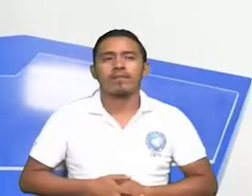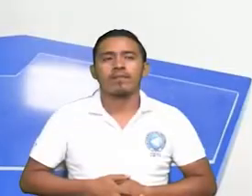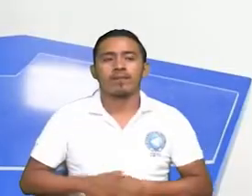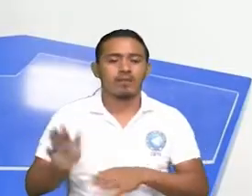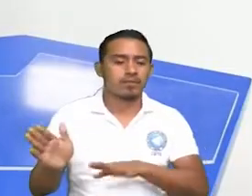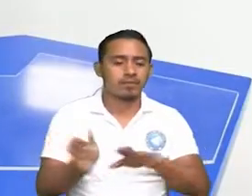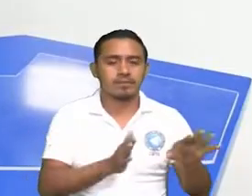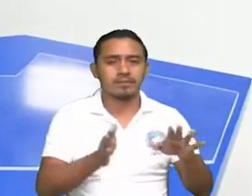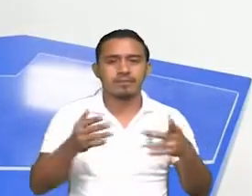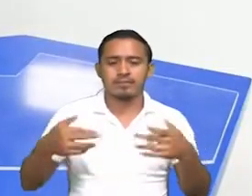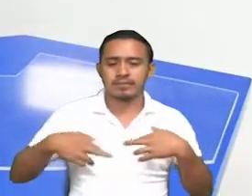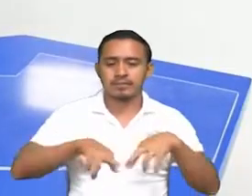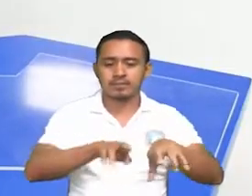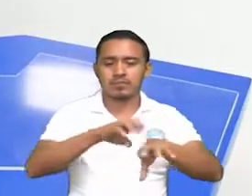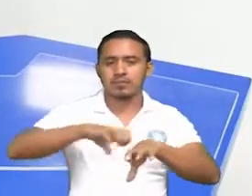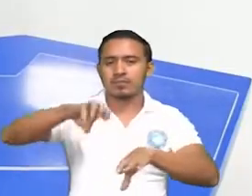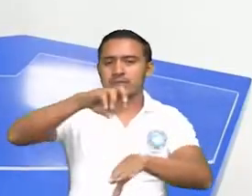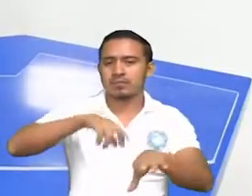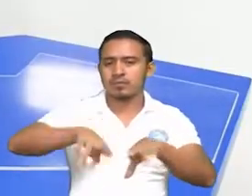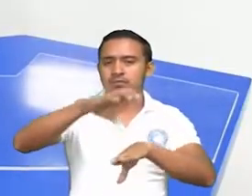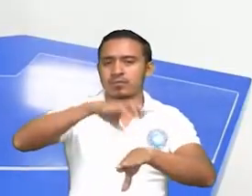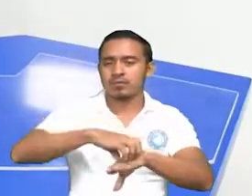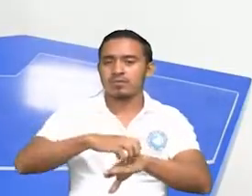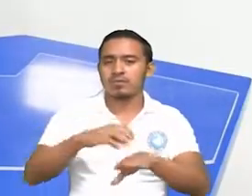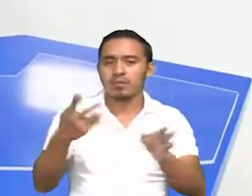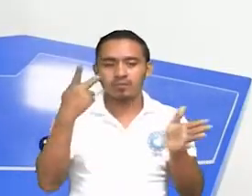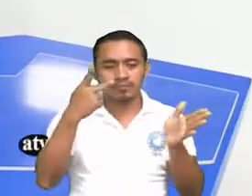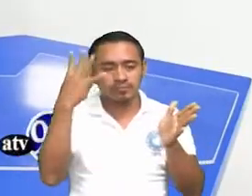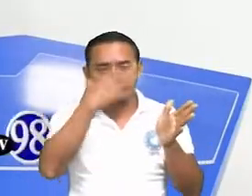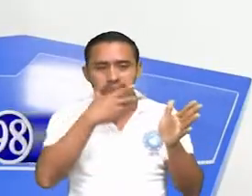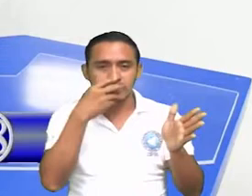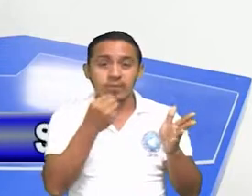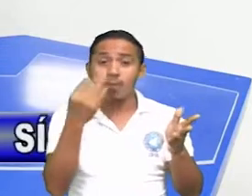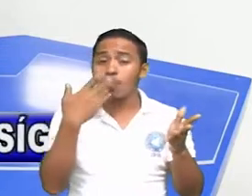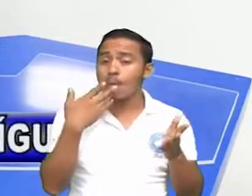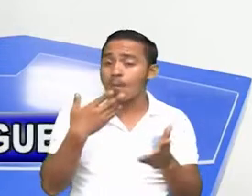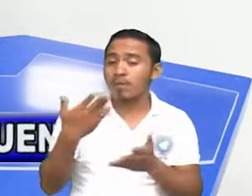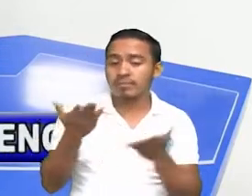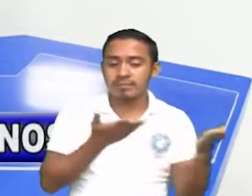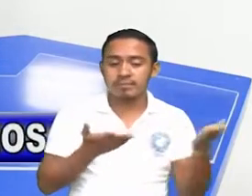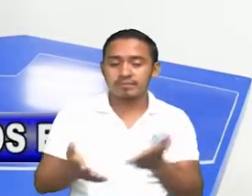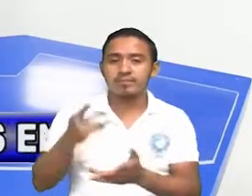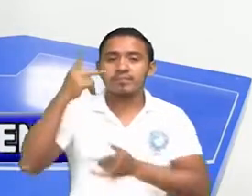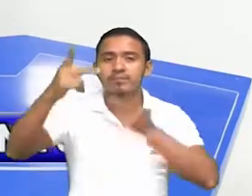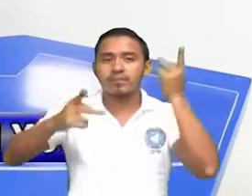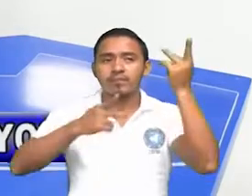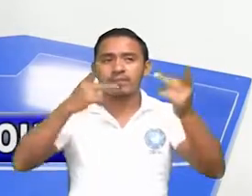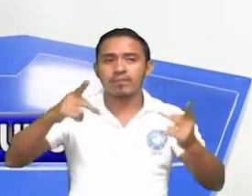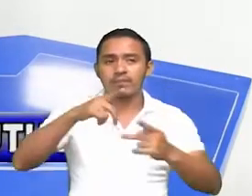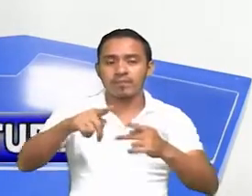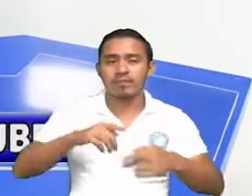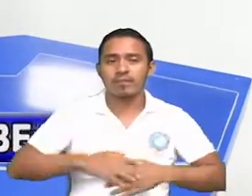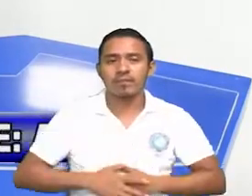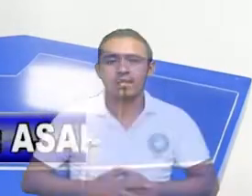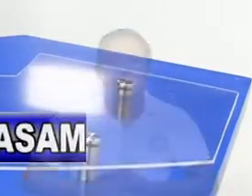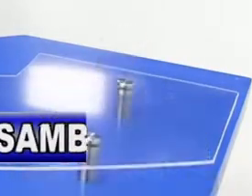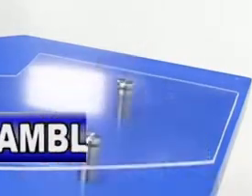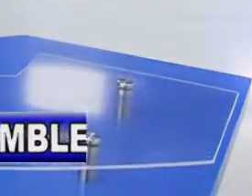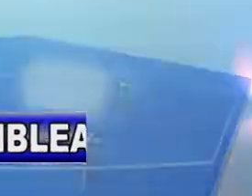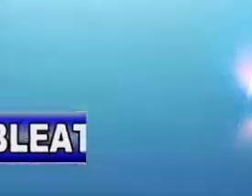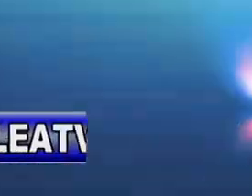Por otra parte, Río San Juan ofrece belleza natural y mucha hospitalidad para quienes deseen visitar esta zona del país.